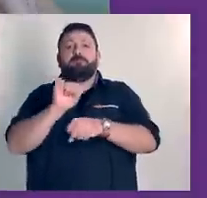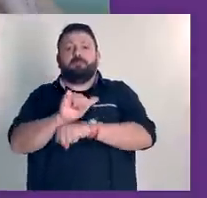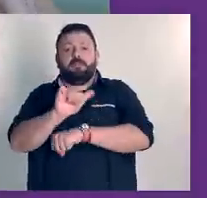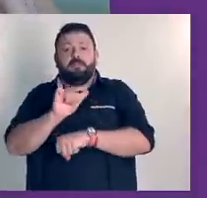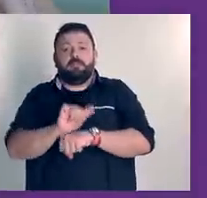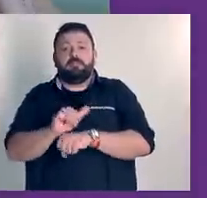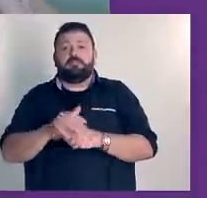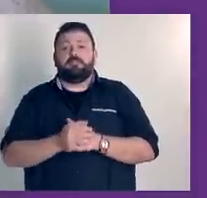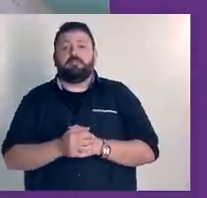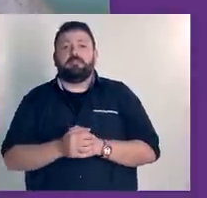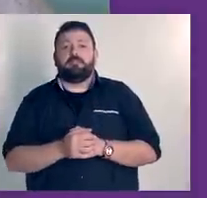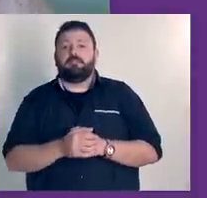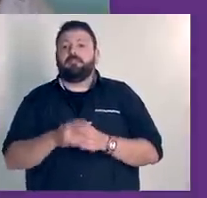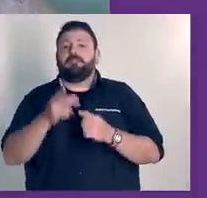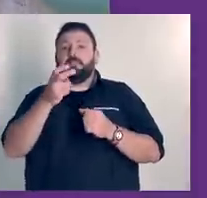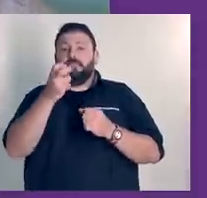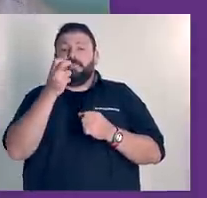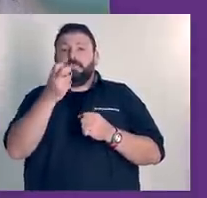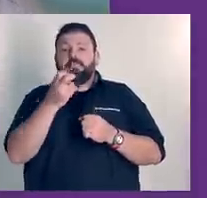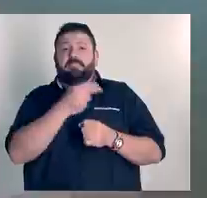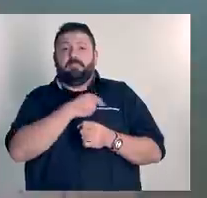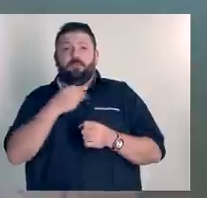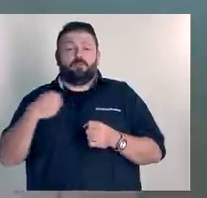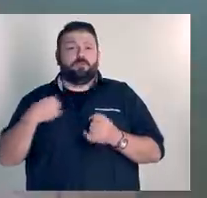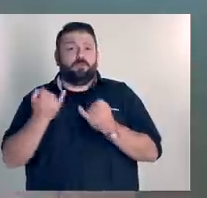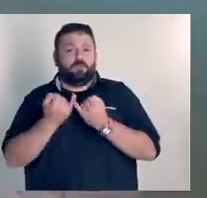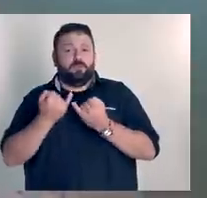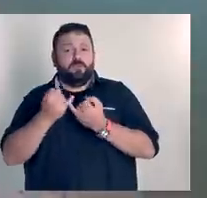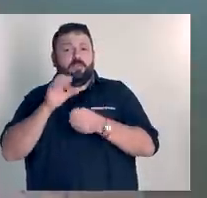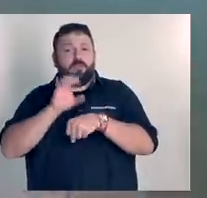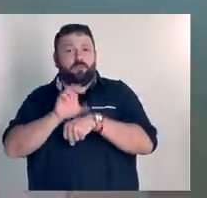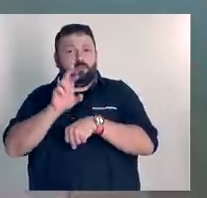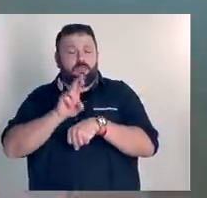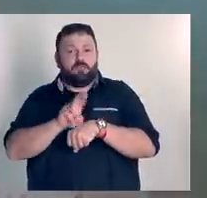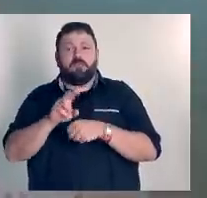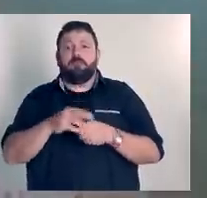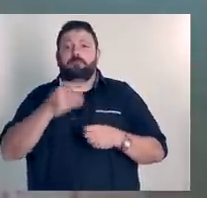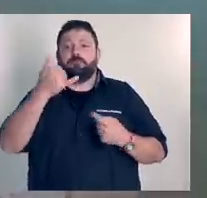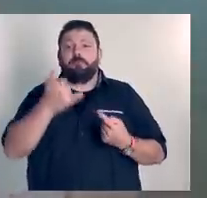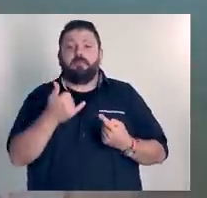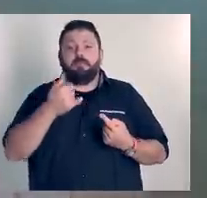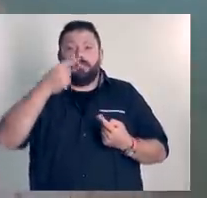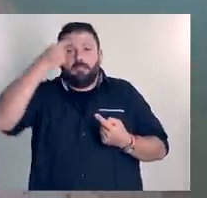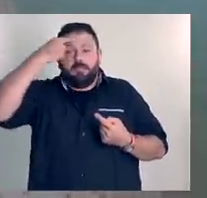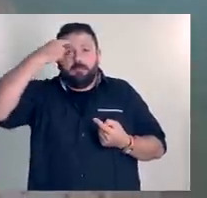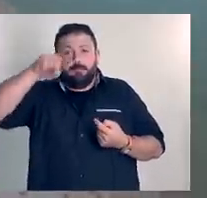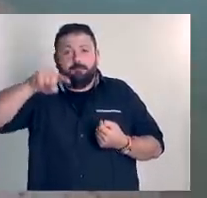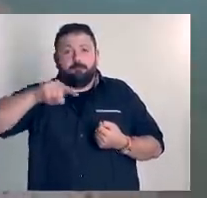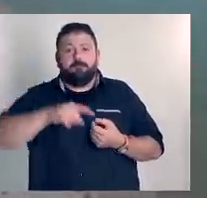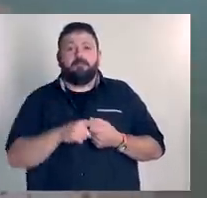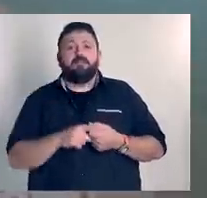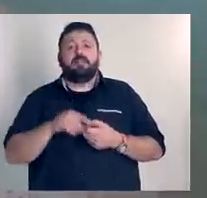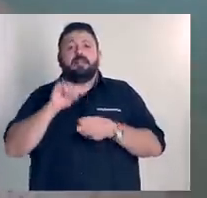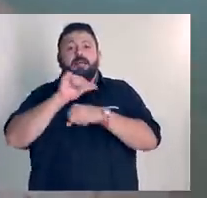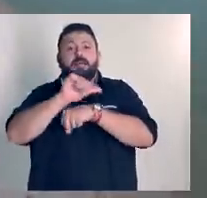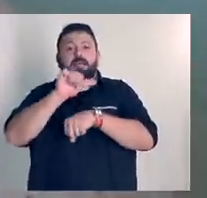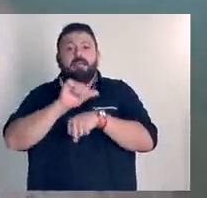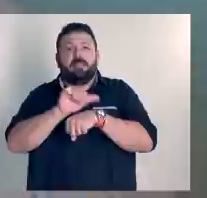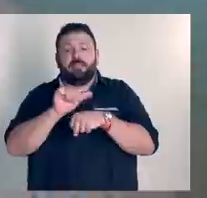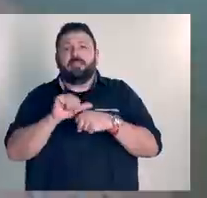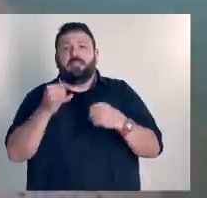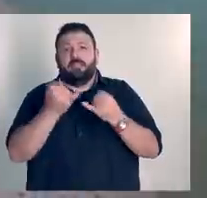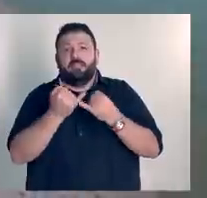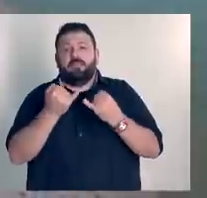Y bueno, ese es nuestro lanzamiento para Costa Rica de producto. Y para Argentina, a